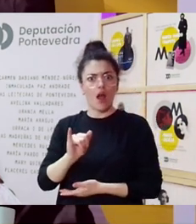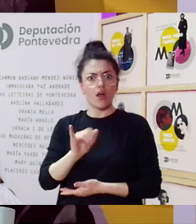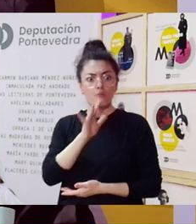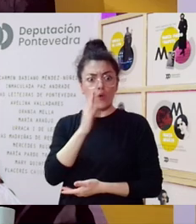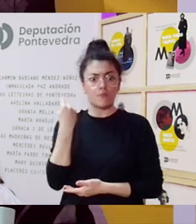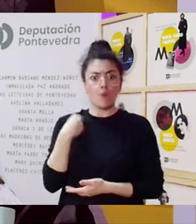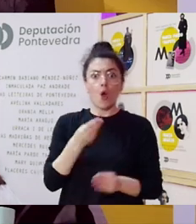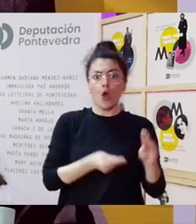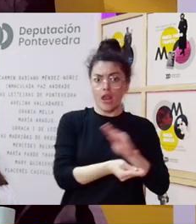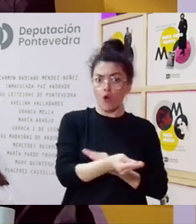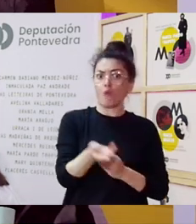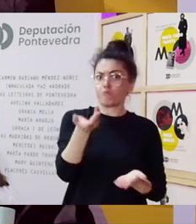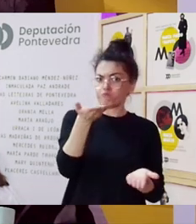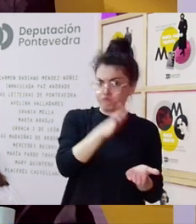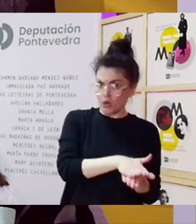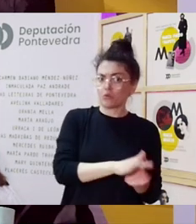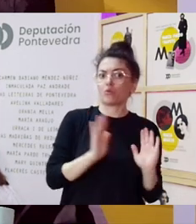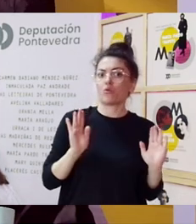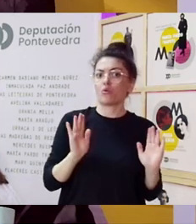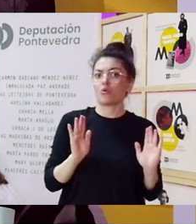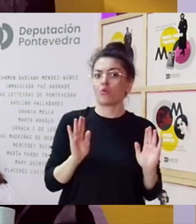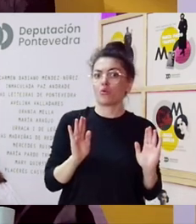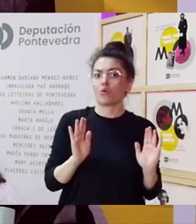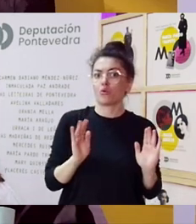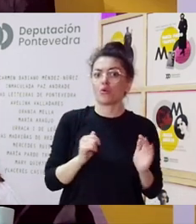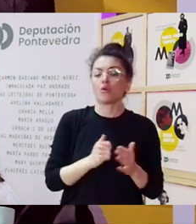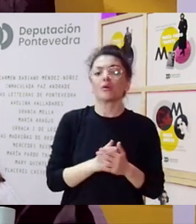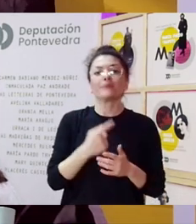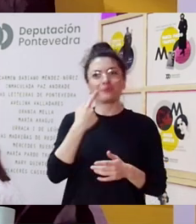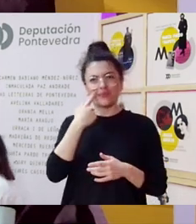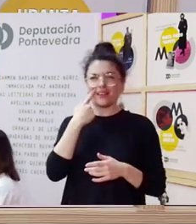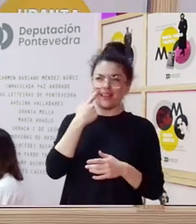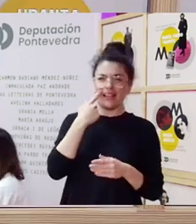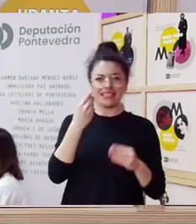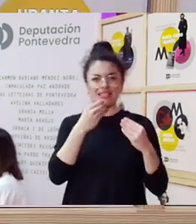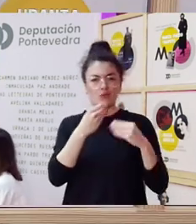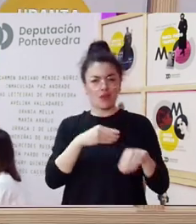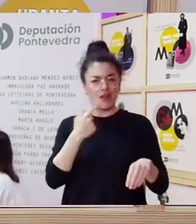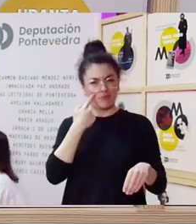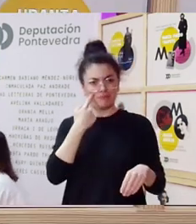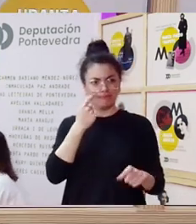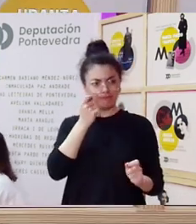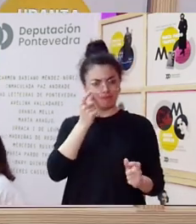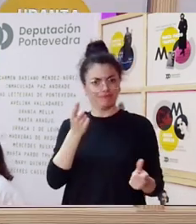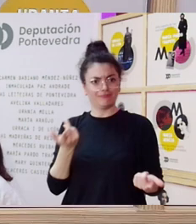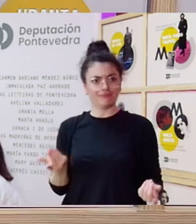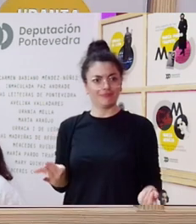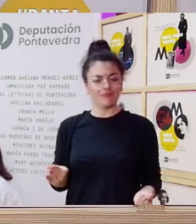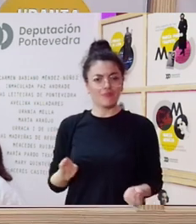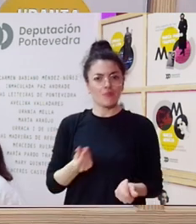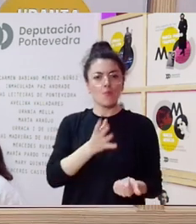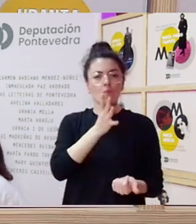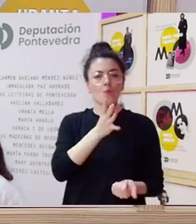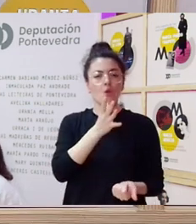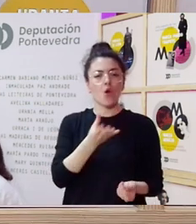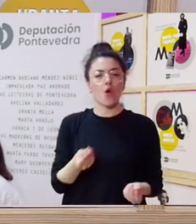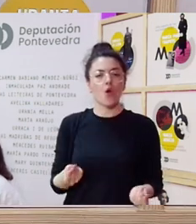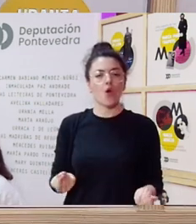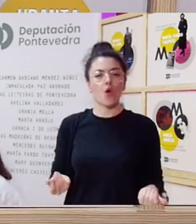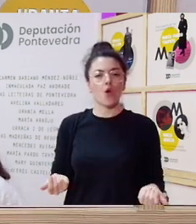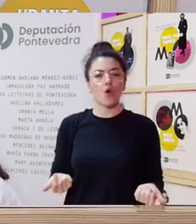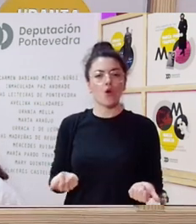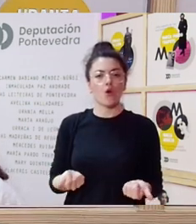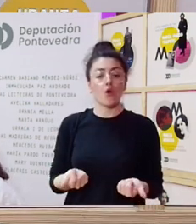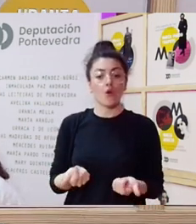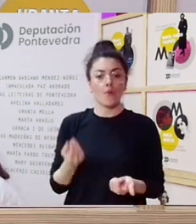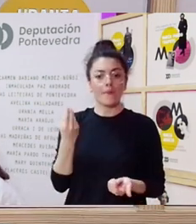Frente Nacional, fíxate. O que son as cousas. Unha historia que a min chamoume a atención, sí. Non? Porque, bueno,